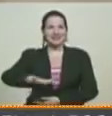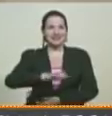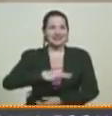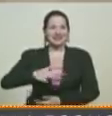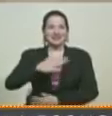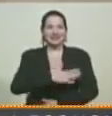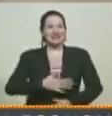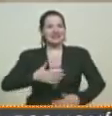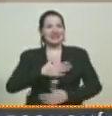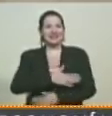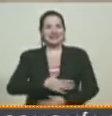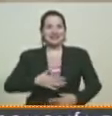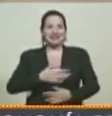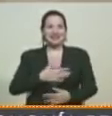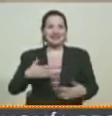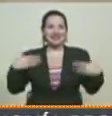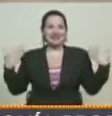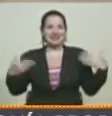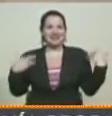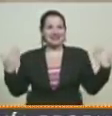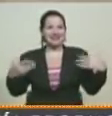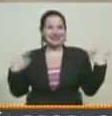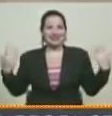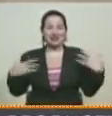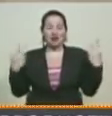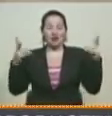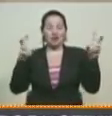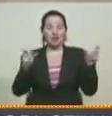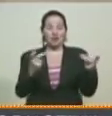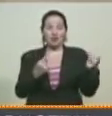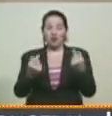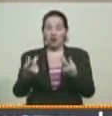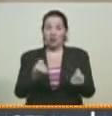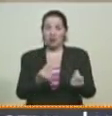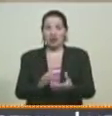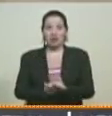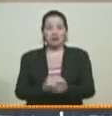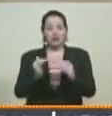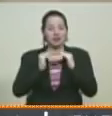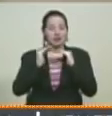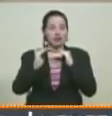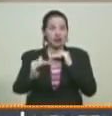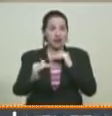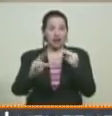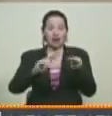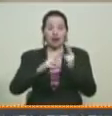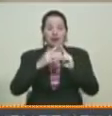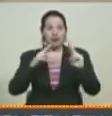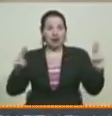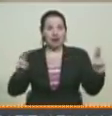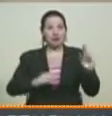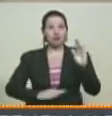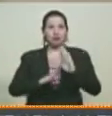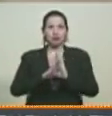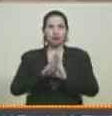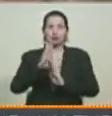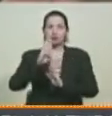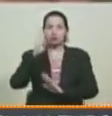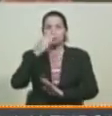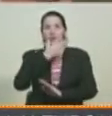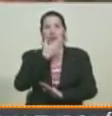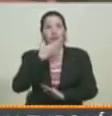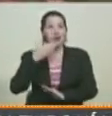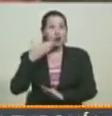gozar, a disfrutar de un nuevo clima económico de estabilidad, de paz, de crecimiento. Tengo esa